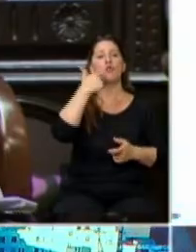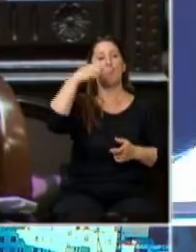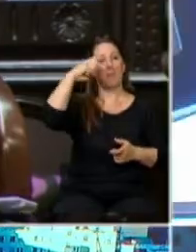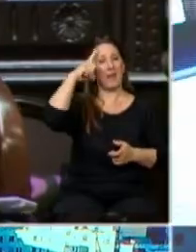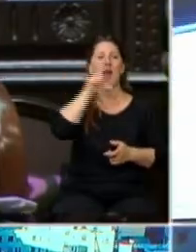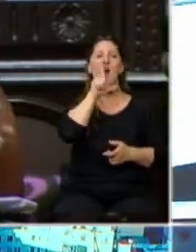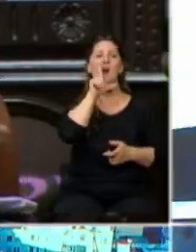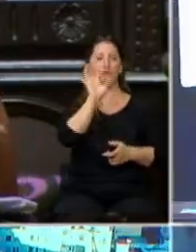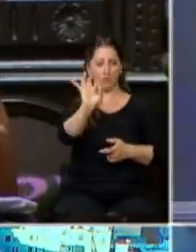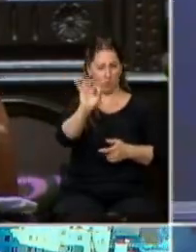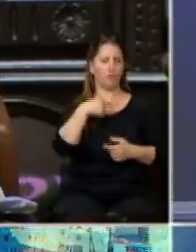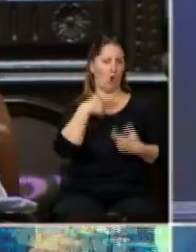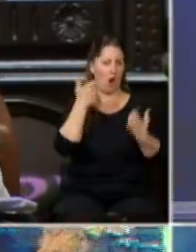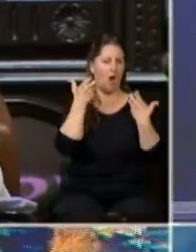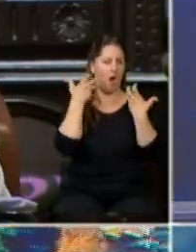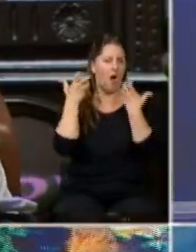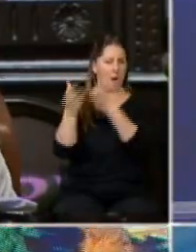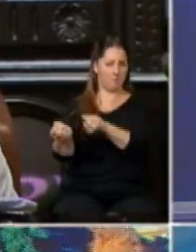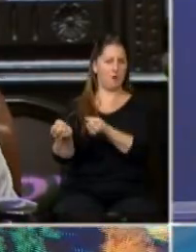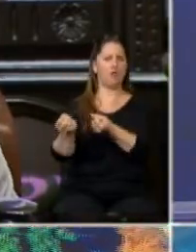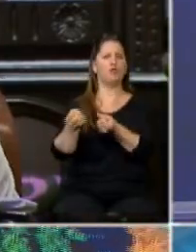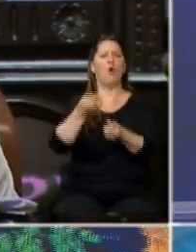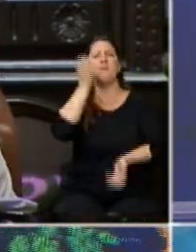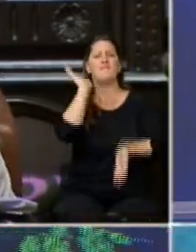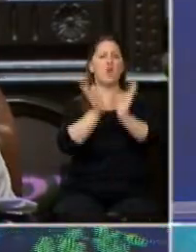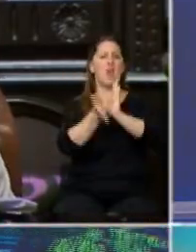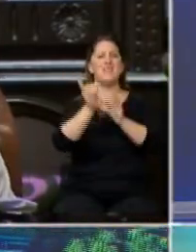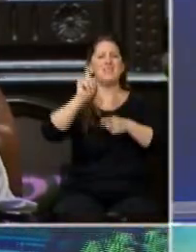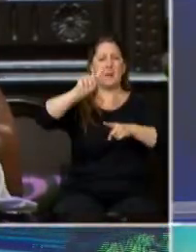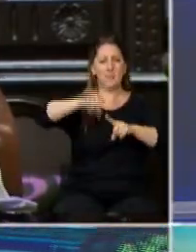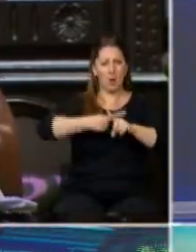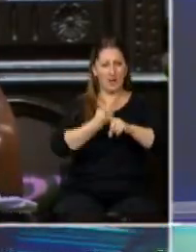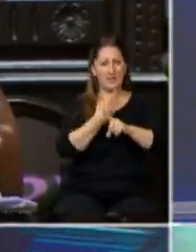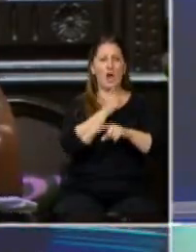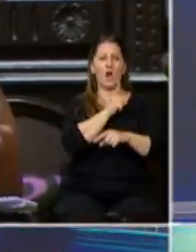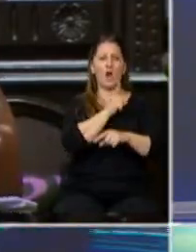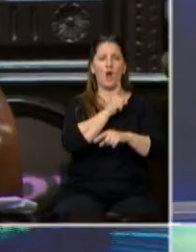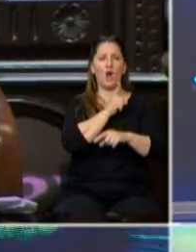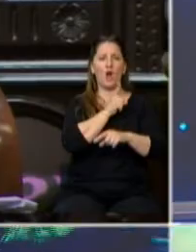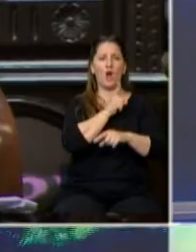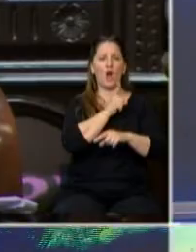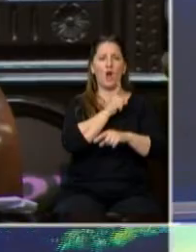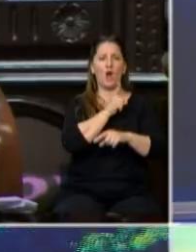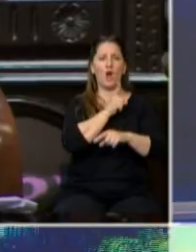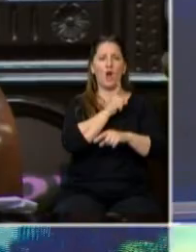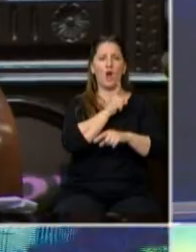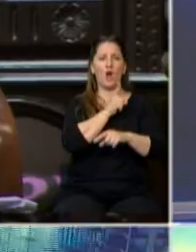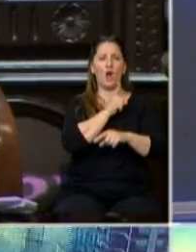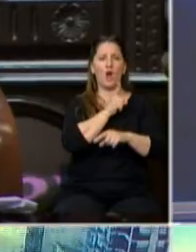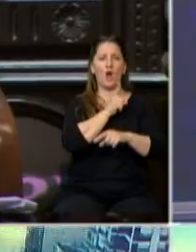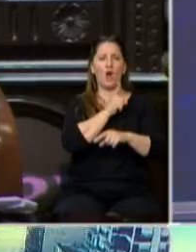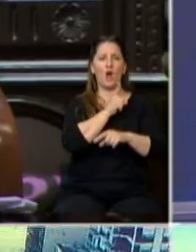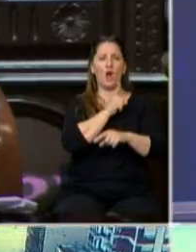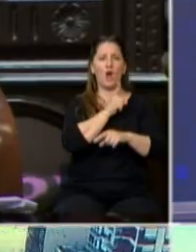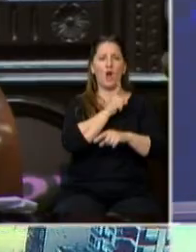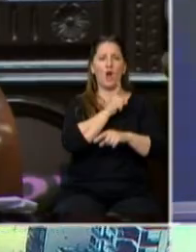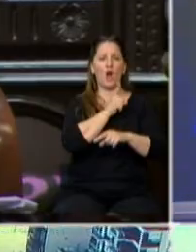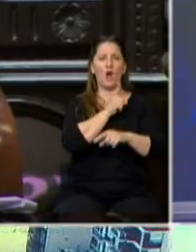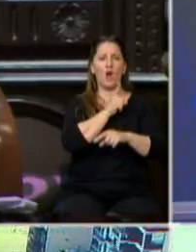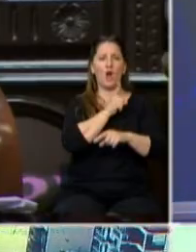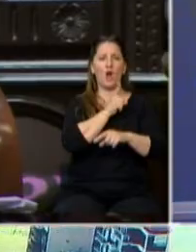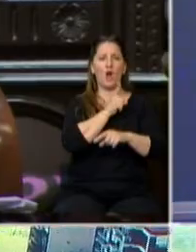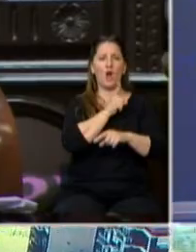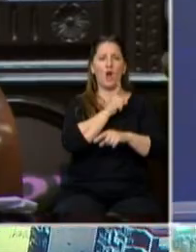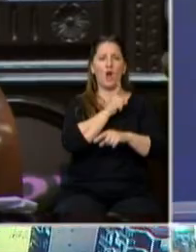contenta porque va a ser la primera vez en la historia argentina que 2 mujeres estén al frente de las 2 cámaras e inicien un año